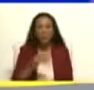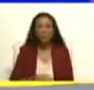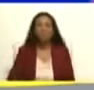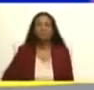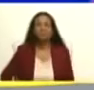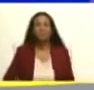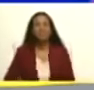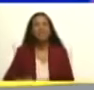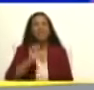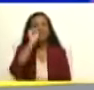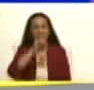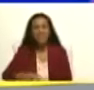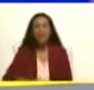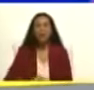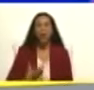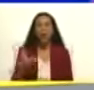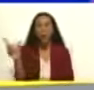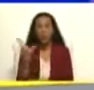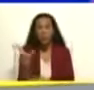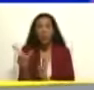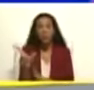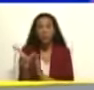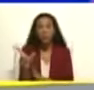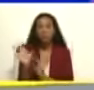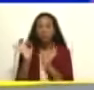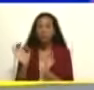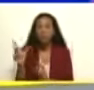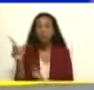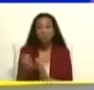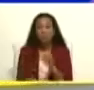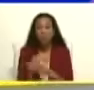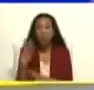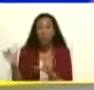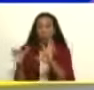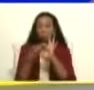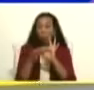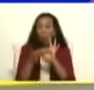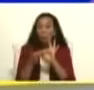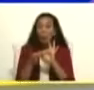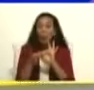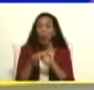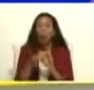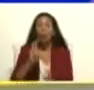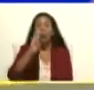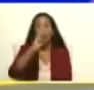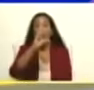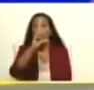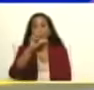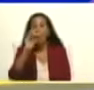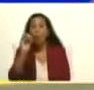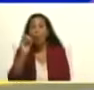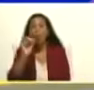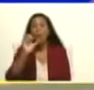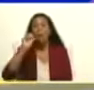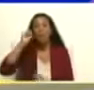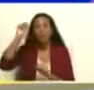Sí, presidente, nuestro partido, el Partido Socialista Unido de Venezuela, conjuntamente con el gran pueblo patriótico aquí presente,